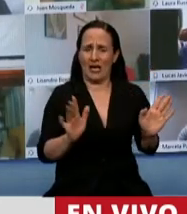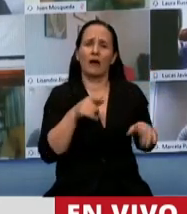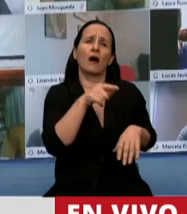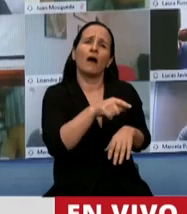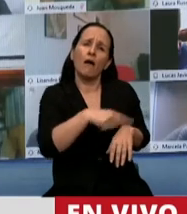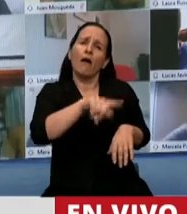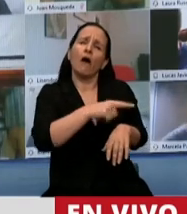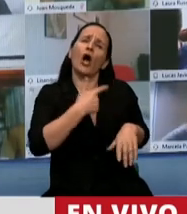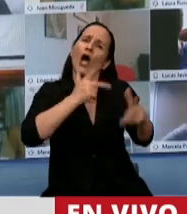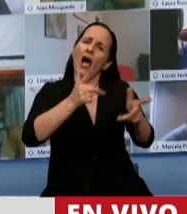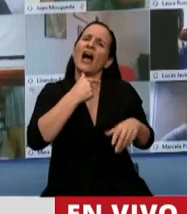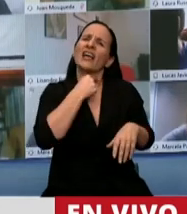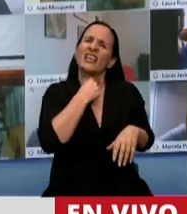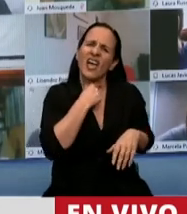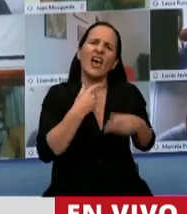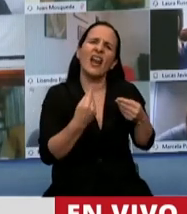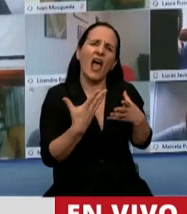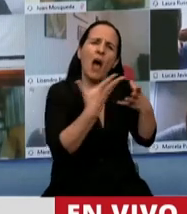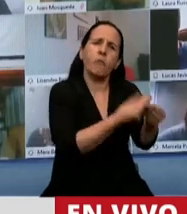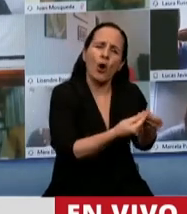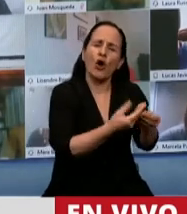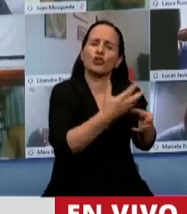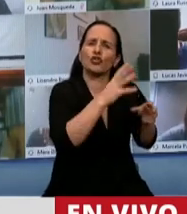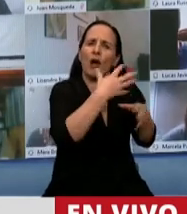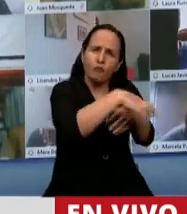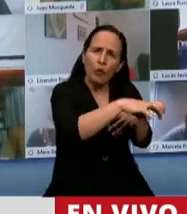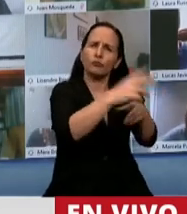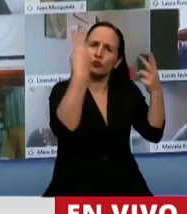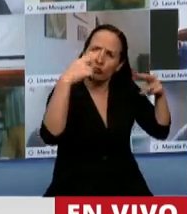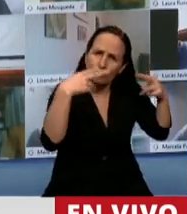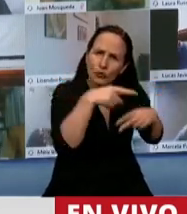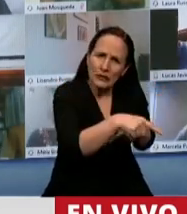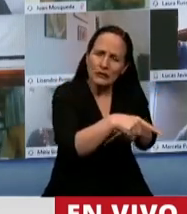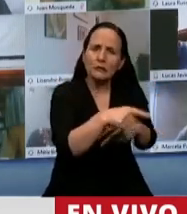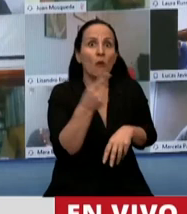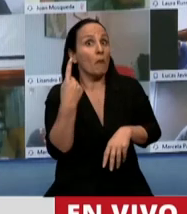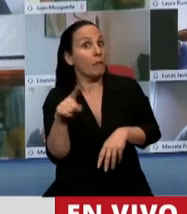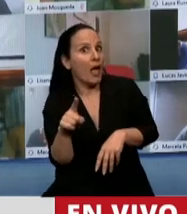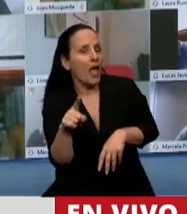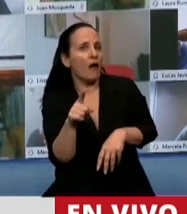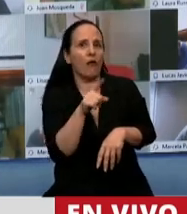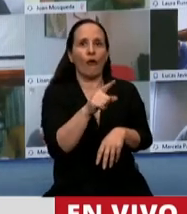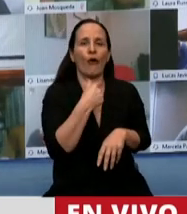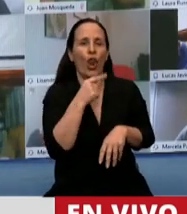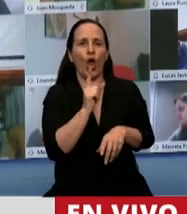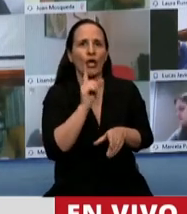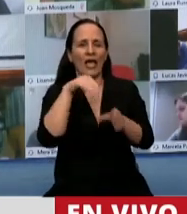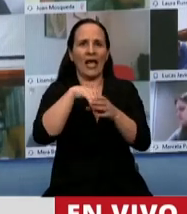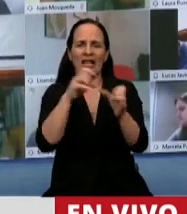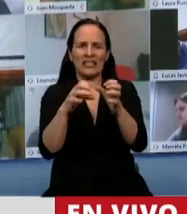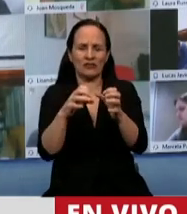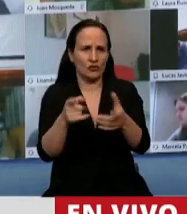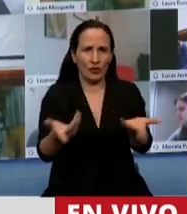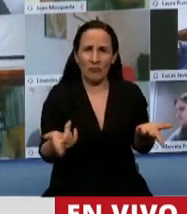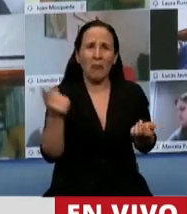quieren y reclaman el apoyo al sector turístico. Sin embargo, no quieren participar en esta sesión. Y entonces, ¿a